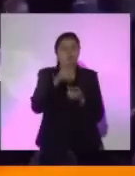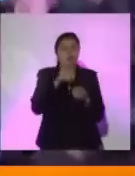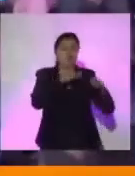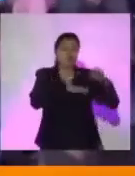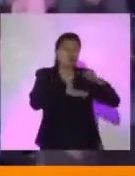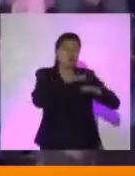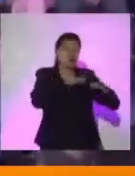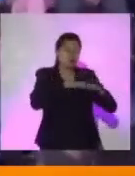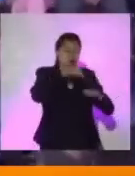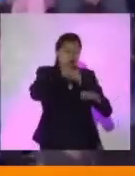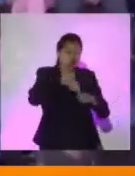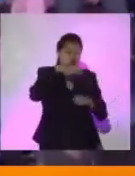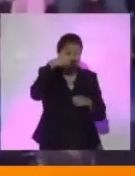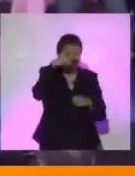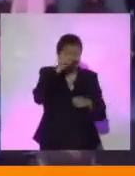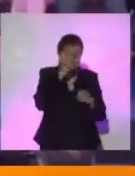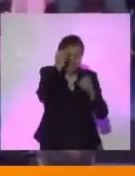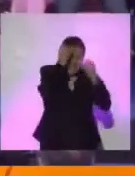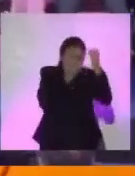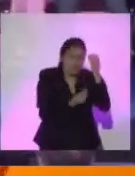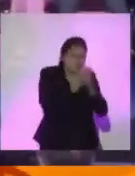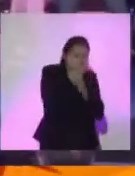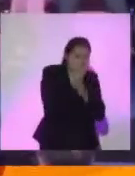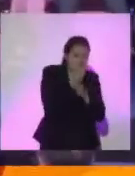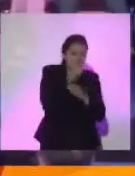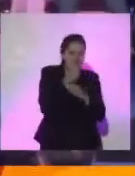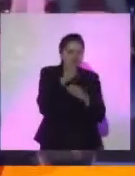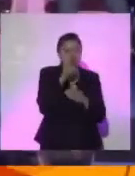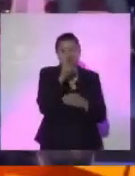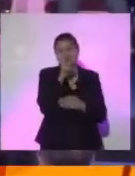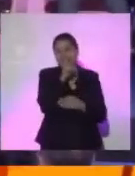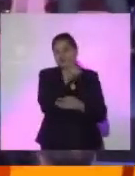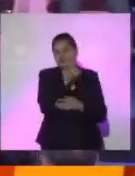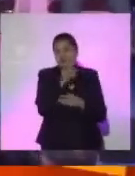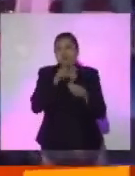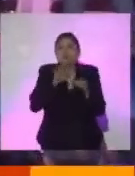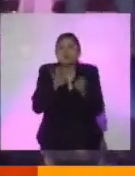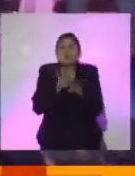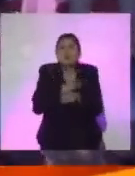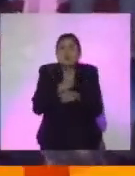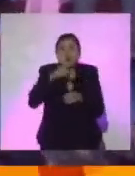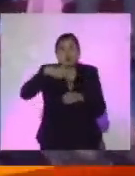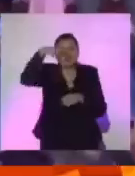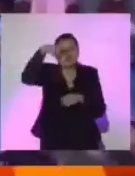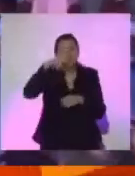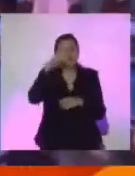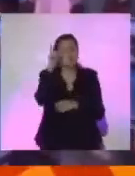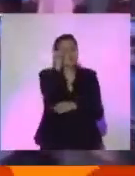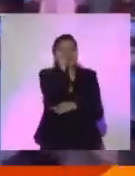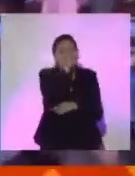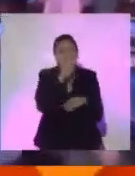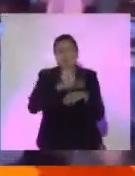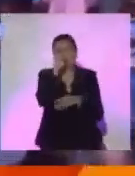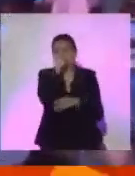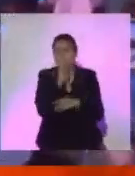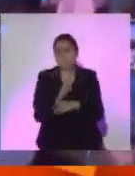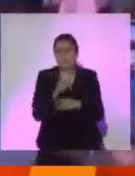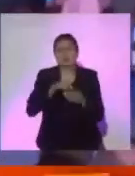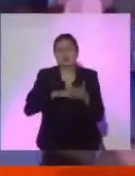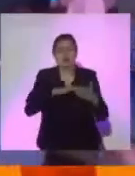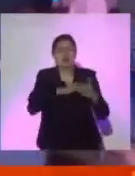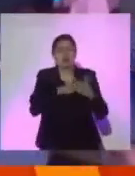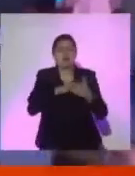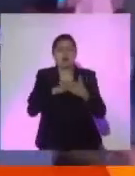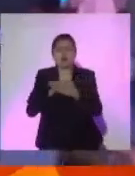fue directora del fondo de cultura económica de mayo del 2002 al 2009 el 2003 el gobierno del reino de